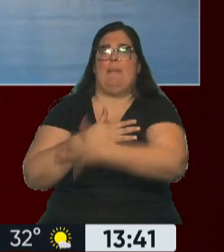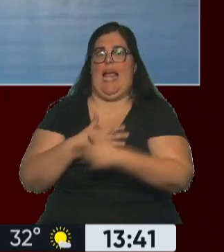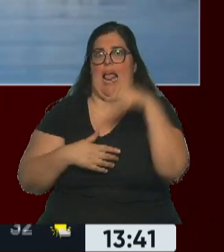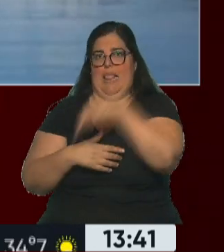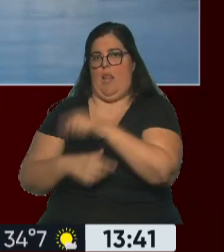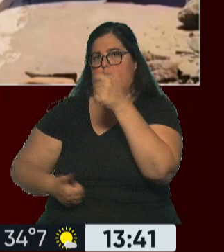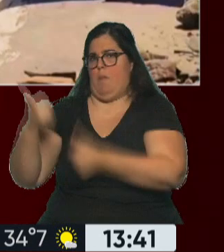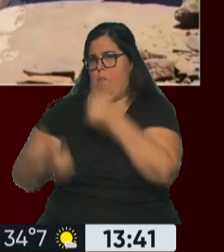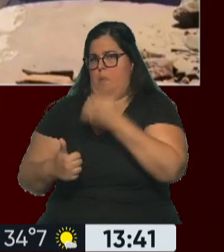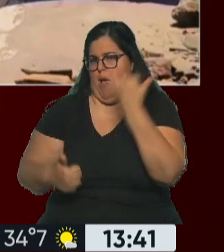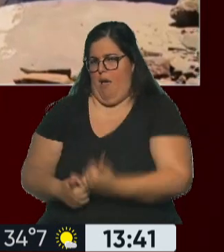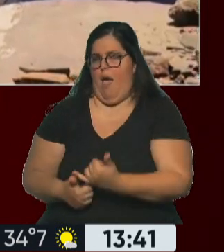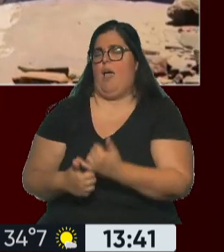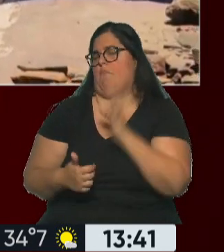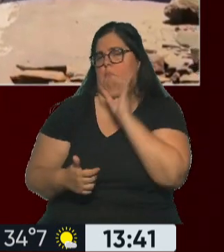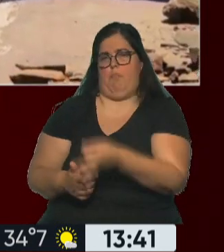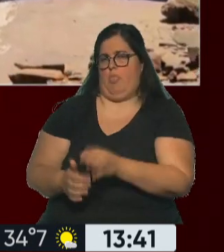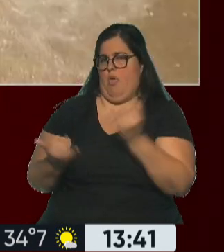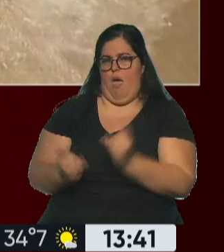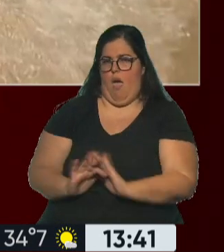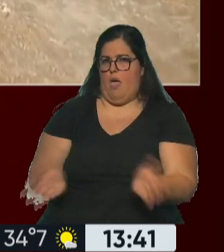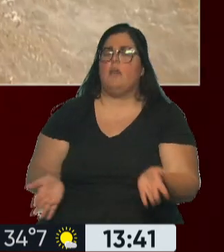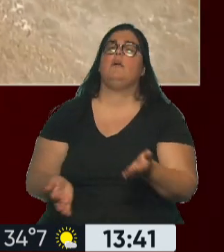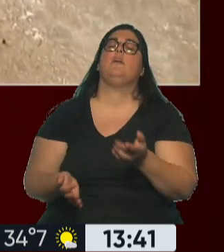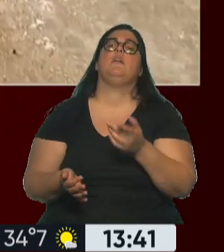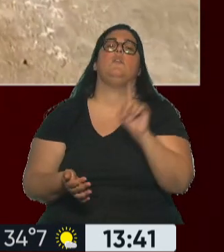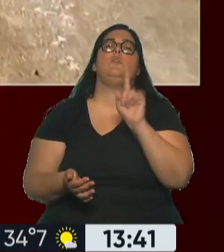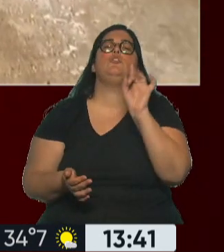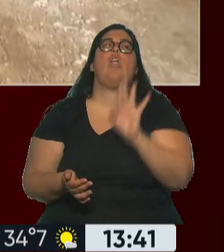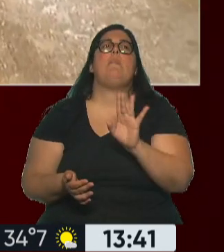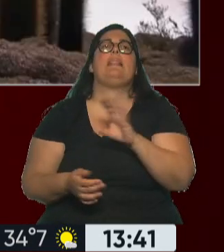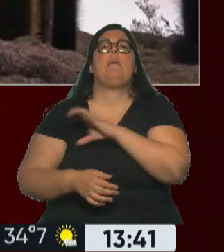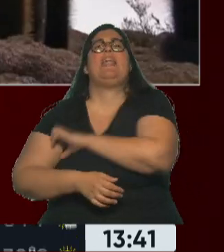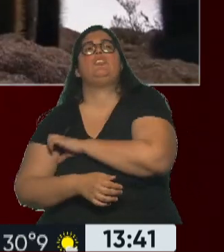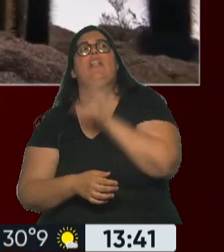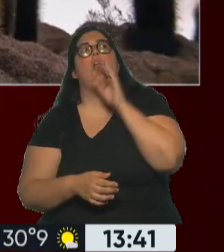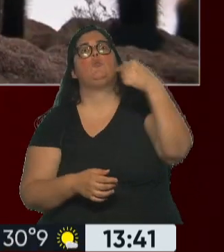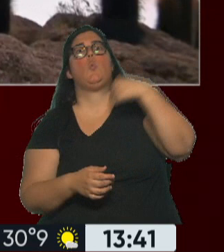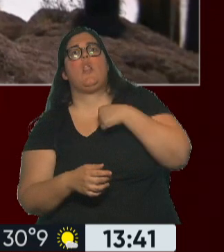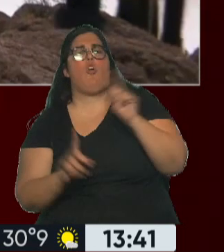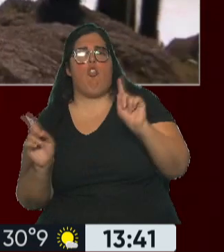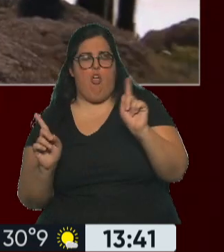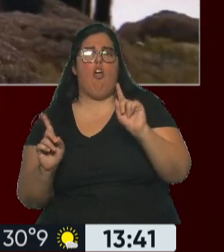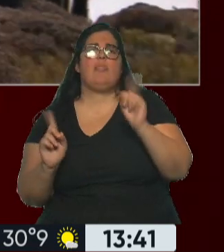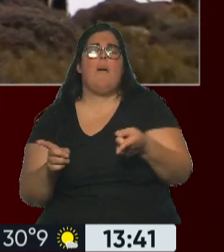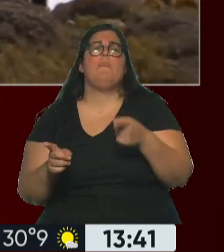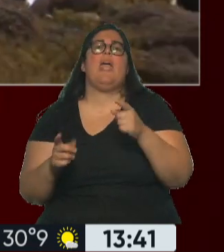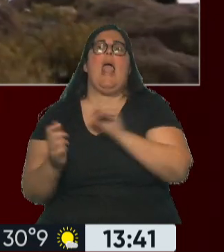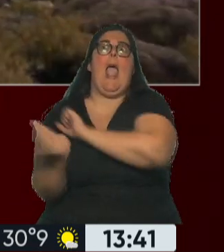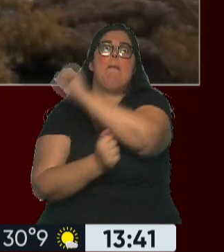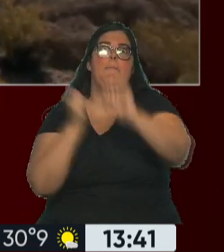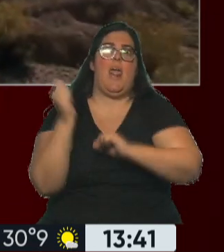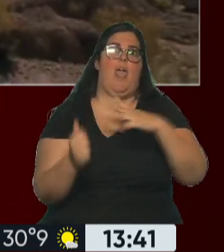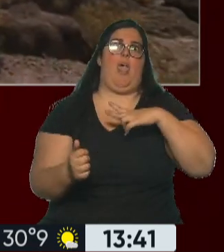así, es indudable que es así. Entonces, no solamente hay una presión de Estados Unidos en particular, sino también de las